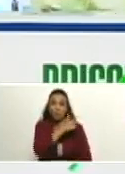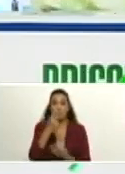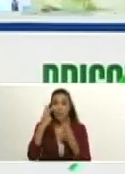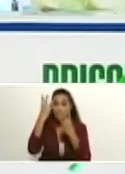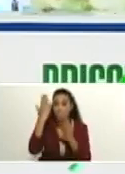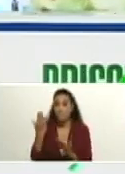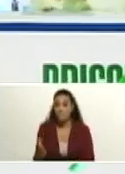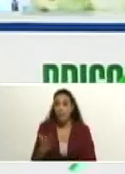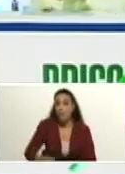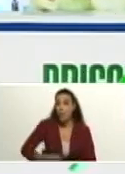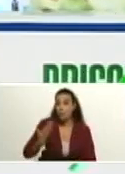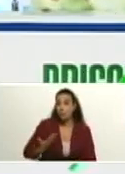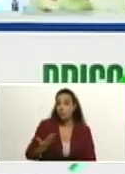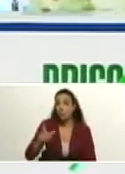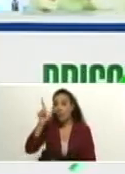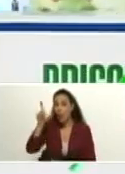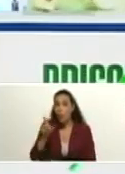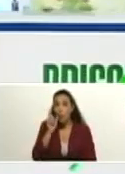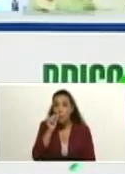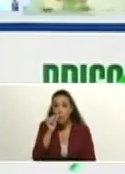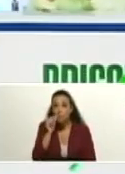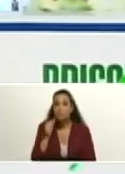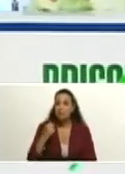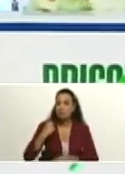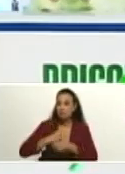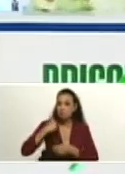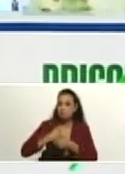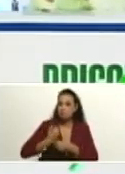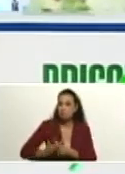valeroso maestro de La Guaira.